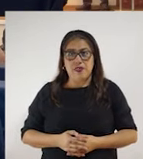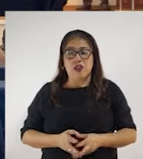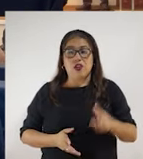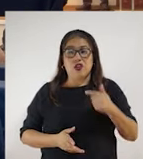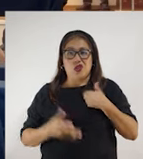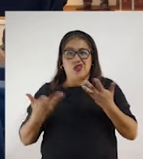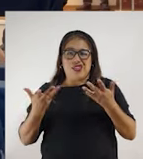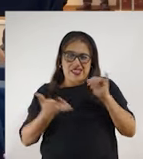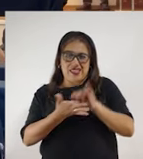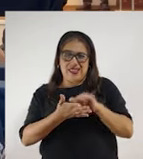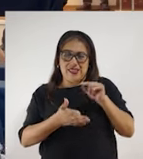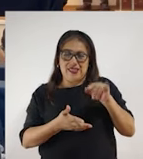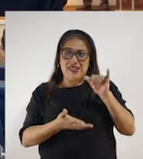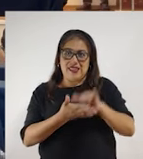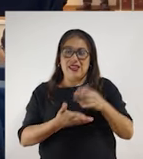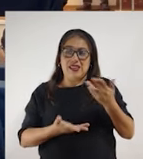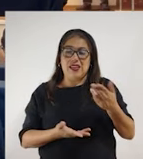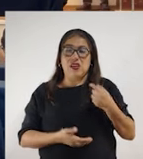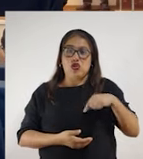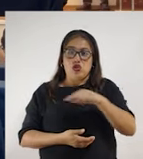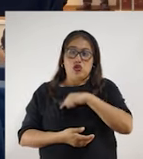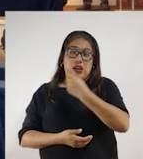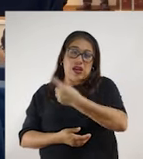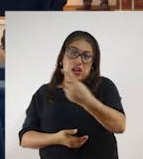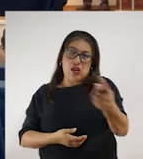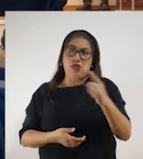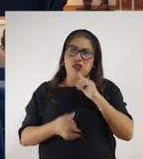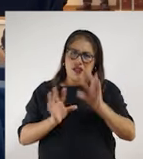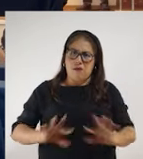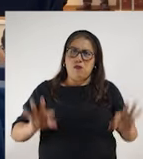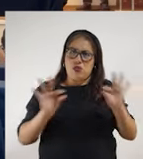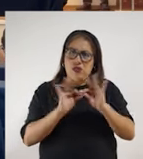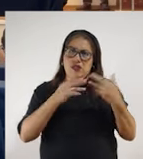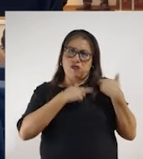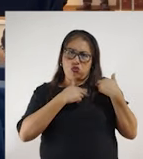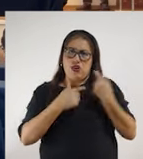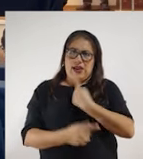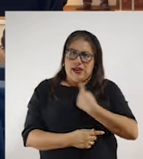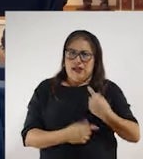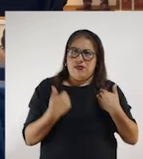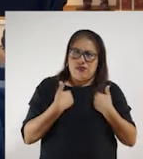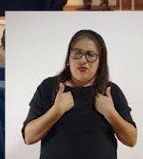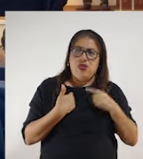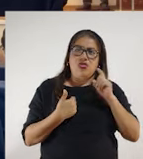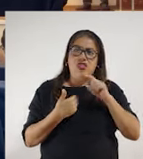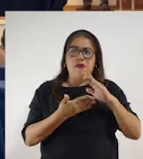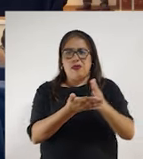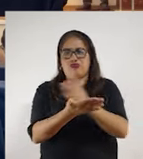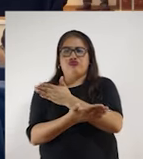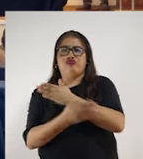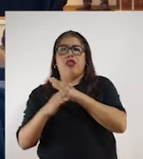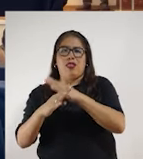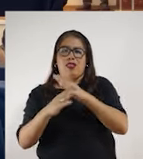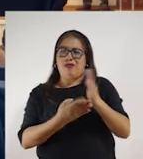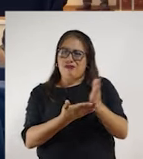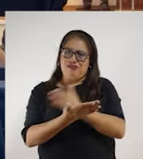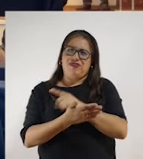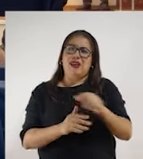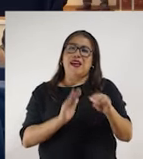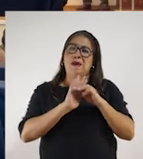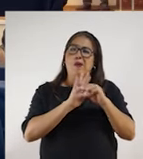a lo que voy es, y ahí jugamos cada uno de nosotros un papel fundamental en la eliminación de barreras. El